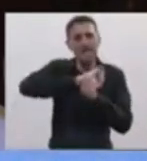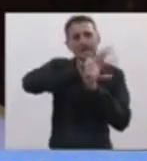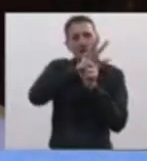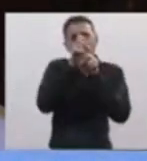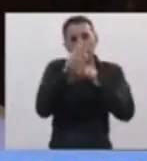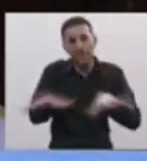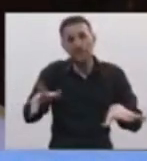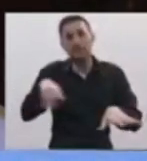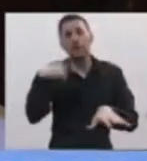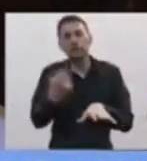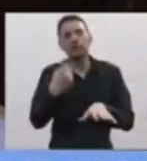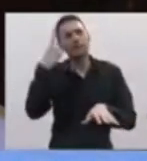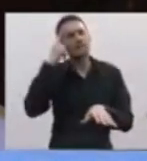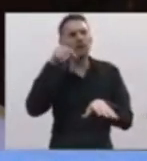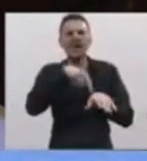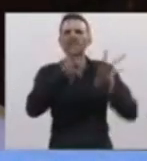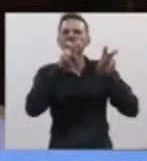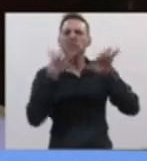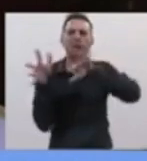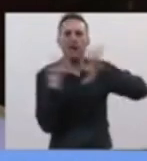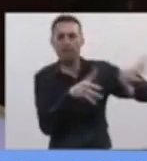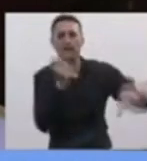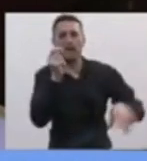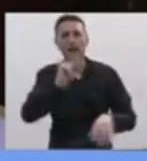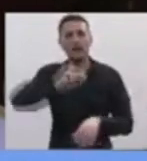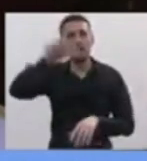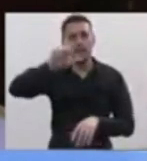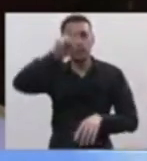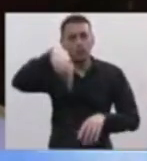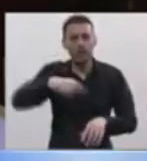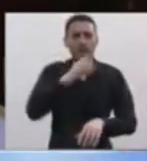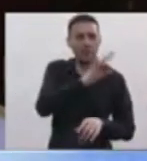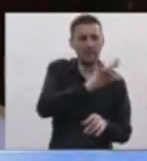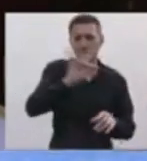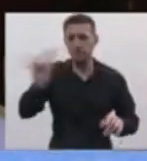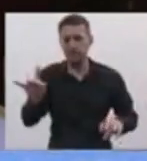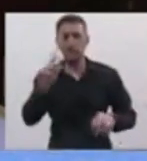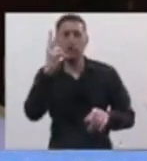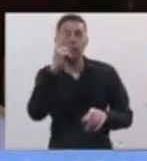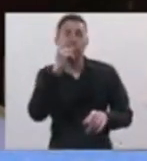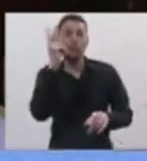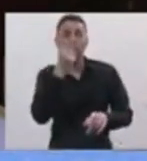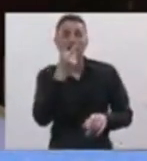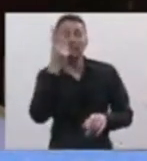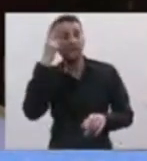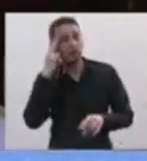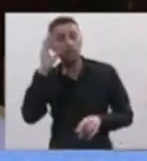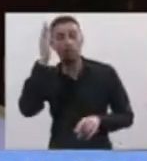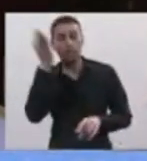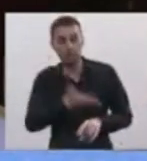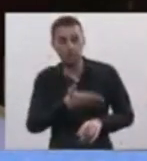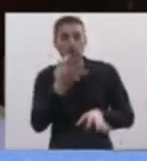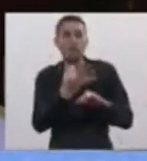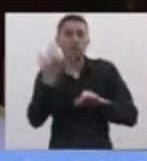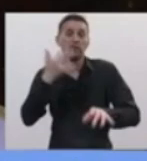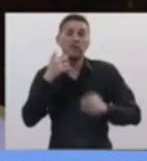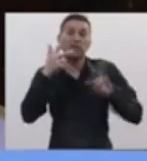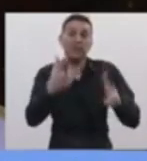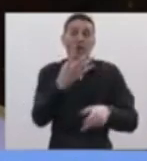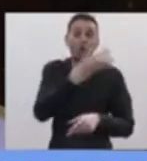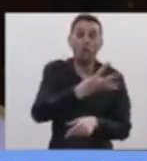creemos que esas cosas merecen otro análisis la inflación que se estima de diciembre de siempre 29% los analistas espera entre